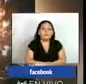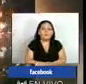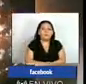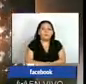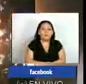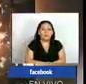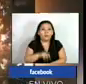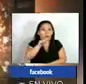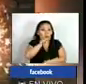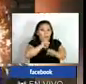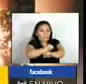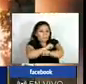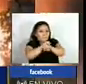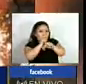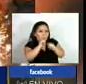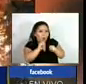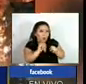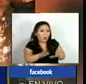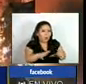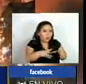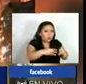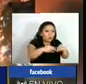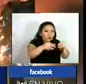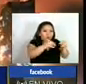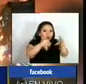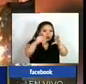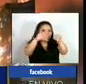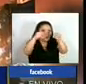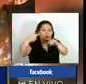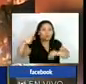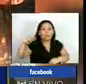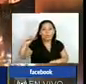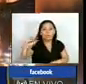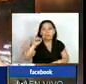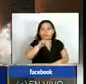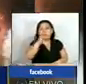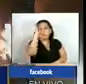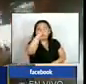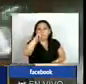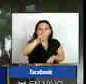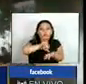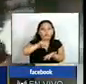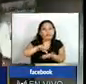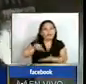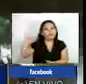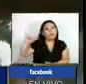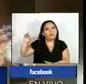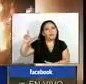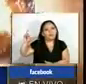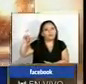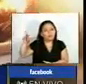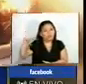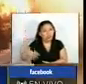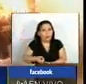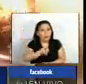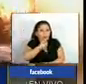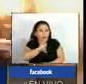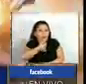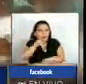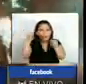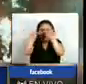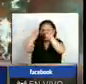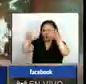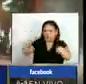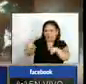Una explosión causada por una fuga de gas en una clínica médica en el norte de Teherán dejó 19 muertos, informó la televisora estatal de Irán el